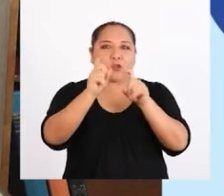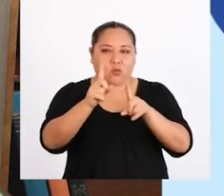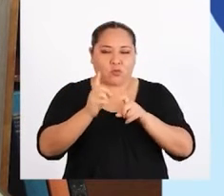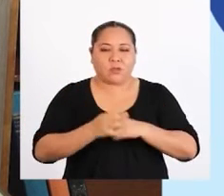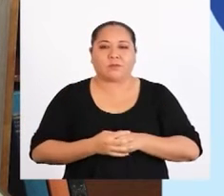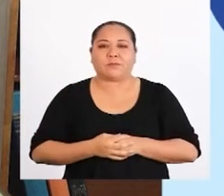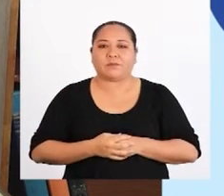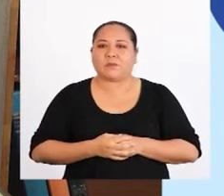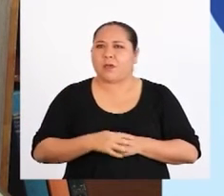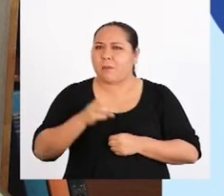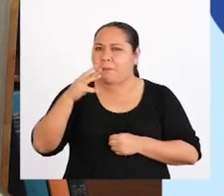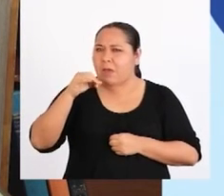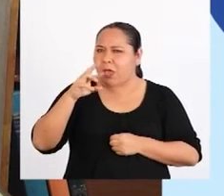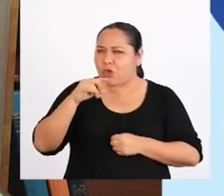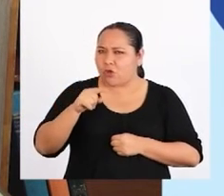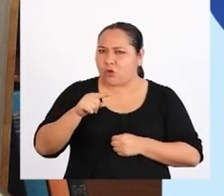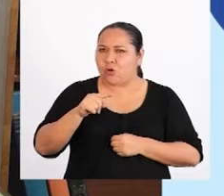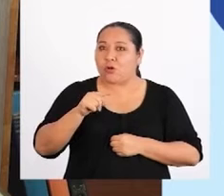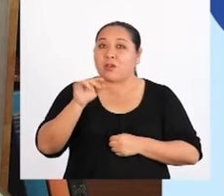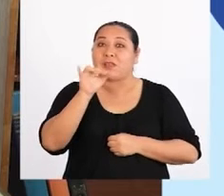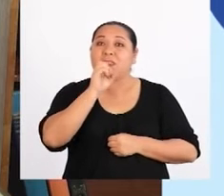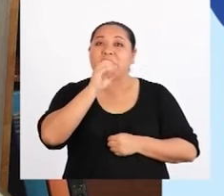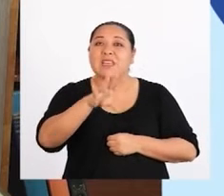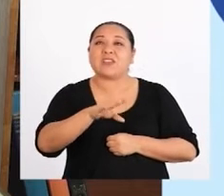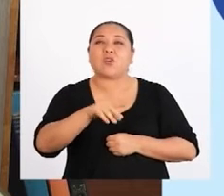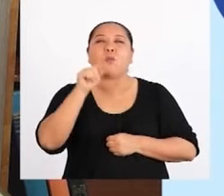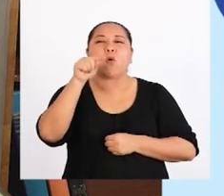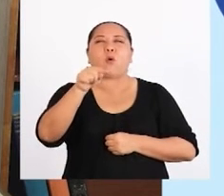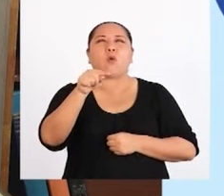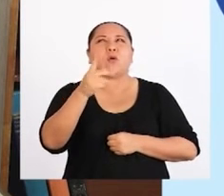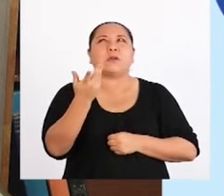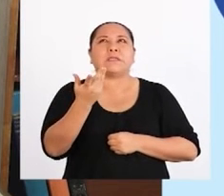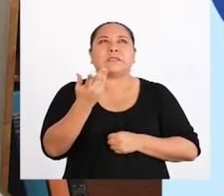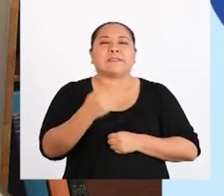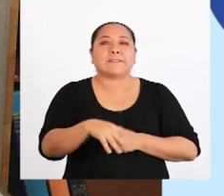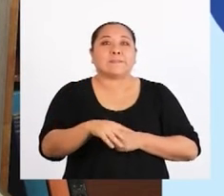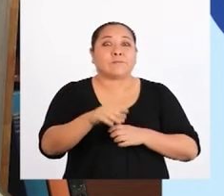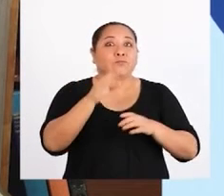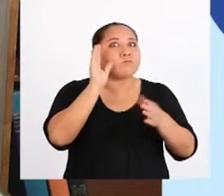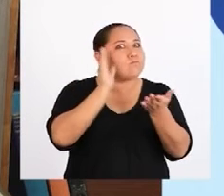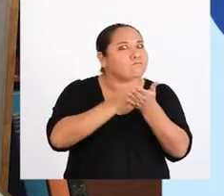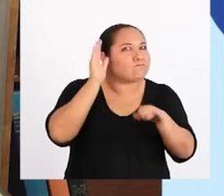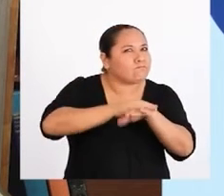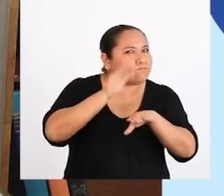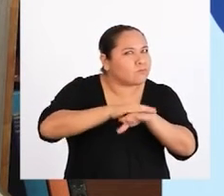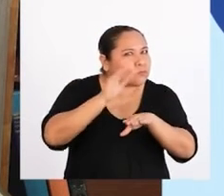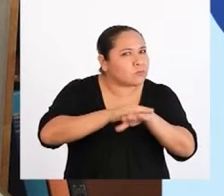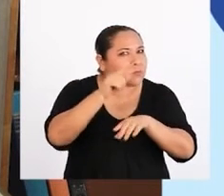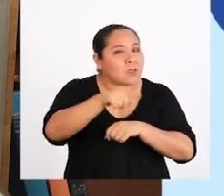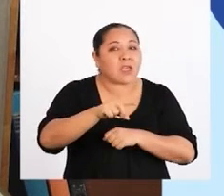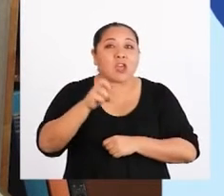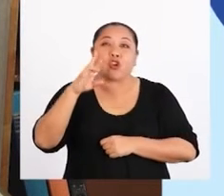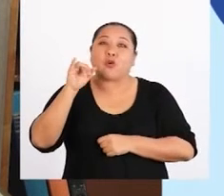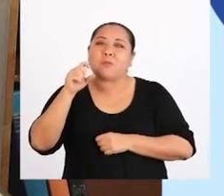pregunta. Mario, dilas como amenaza y Romina como para bromear con